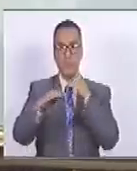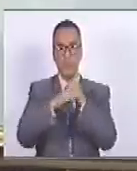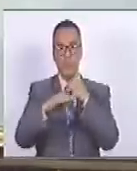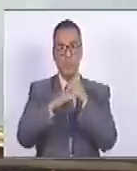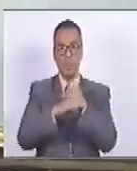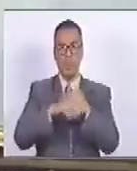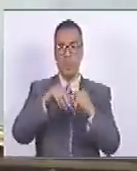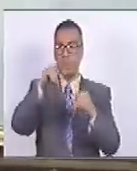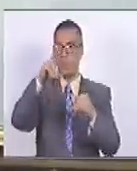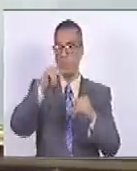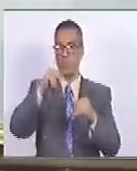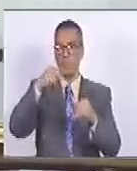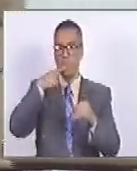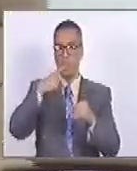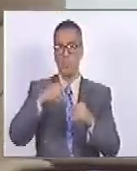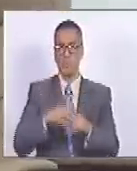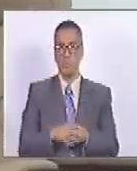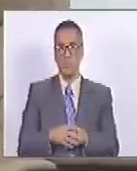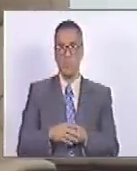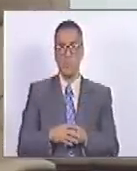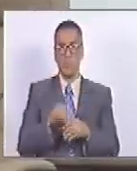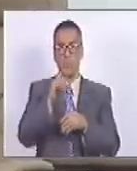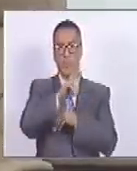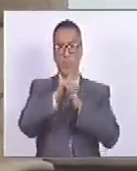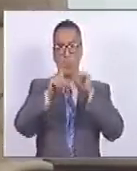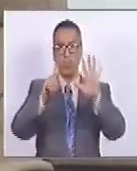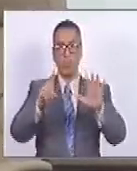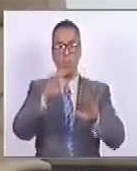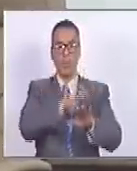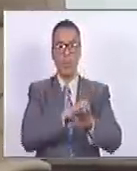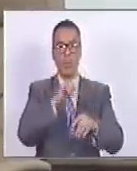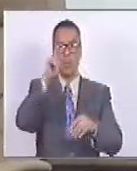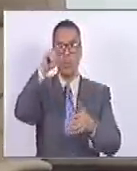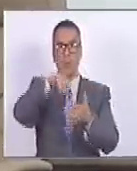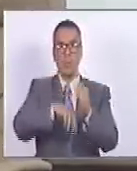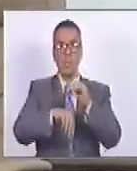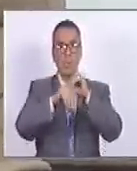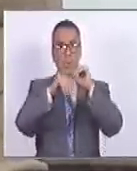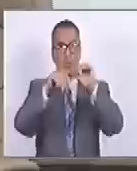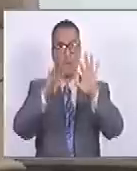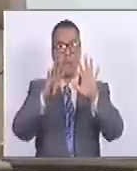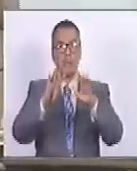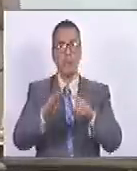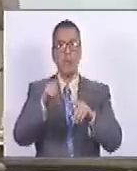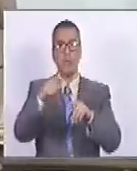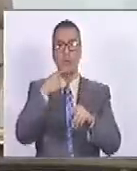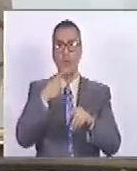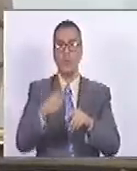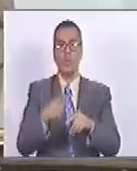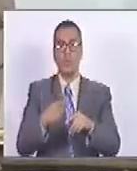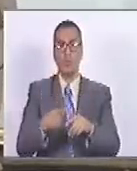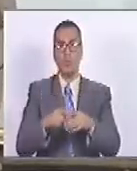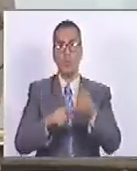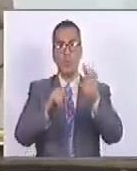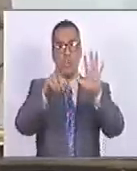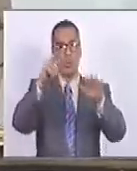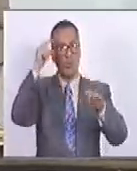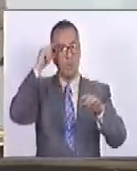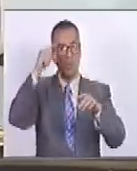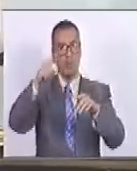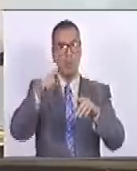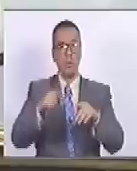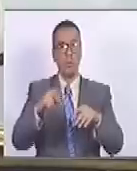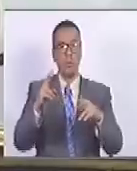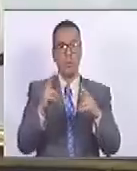de pelado que el 16 de enero del año 2019, cuando dijeron que si en 8 días como lo hicieron,